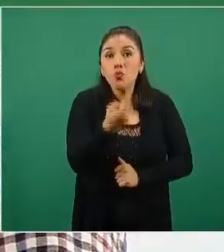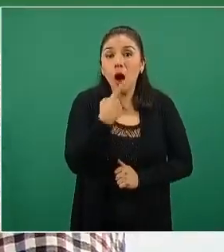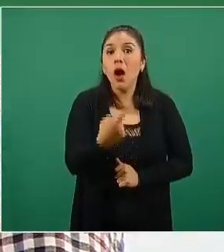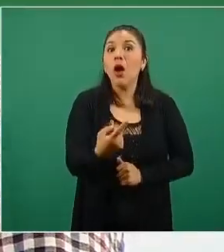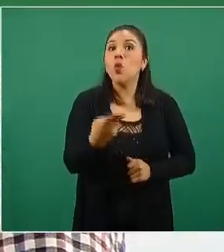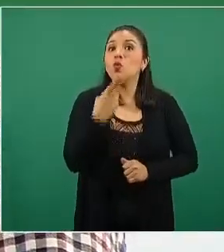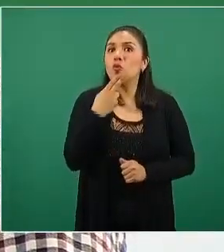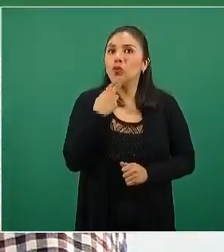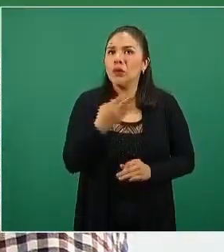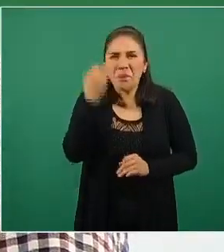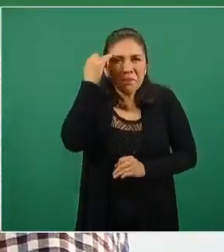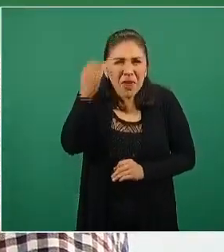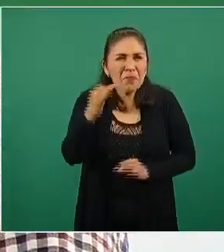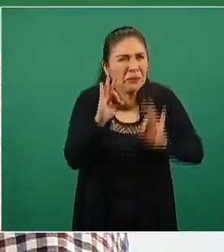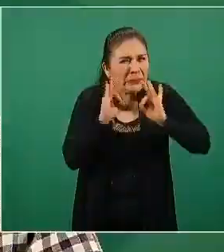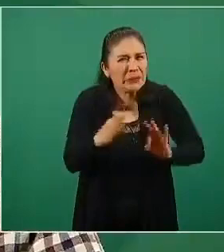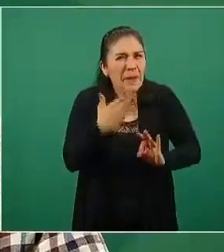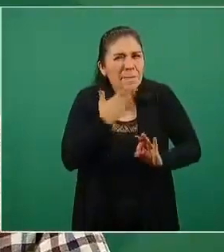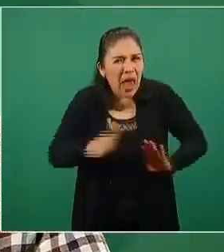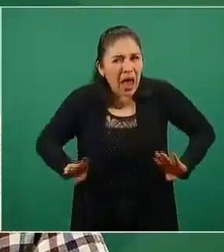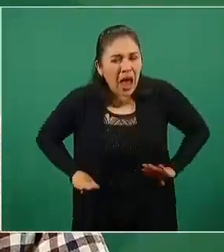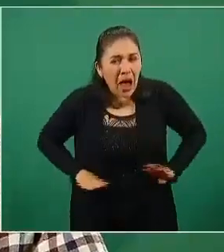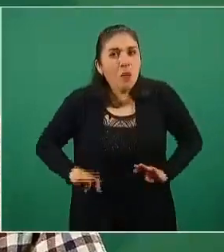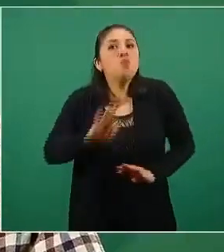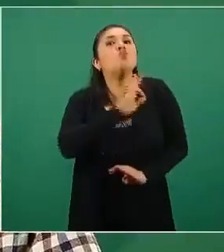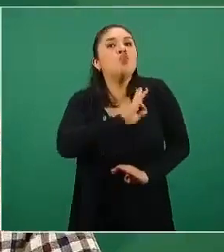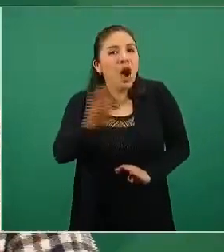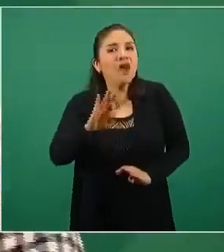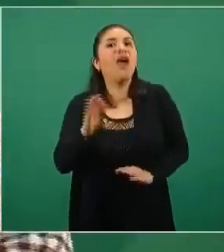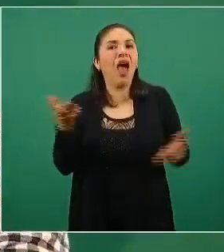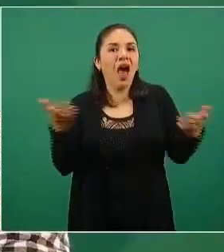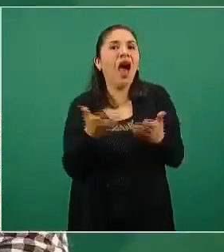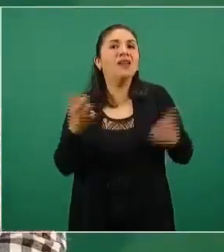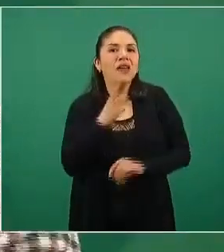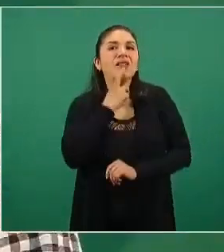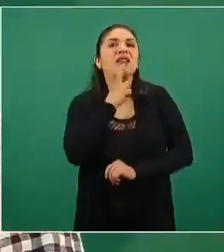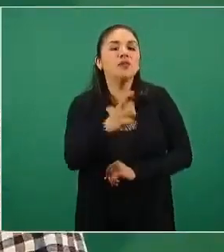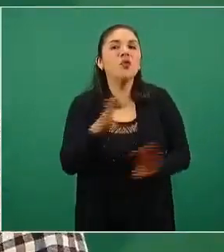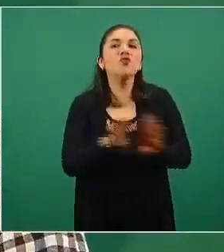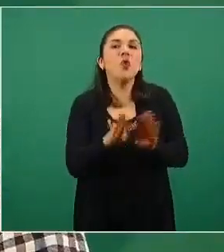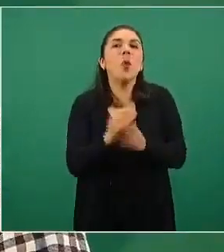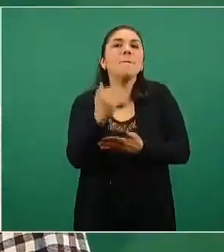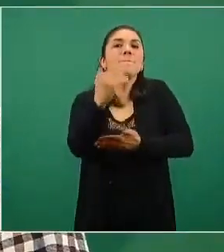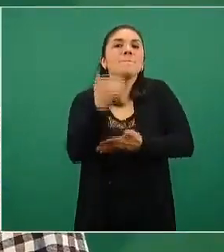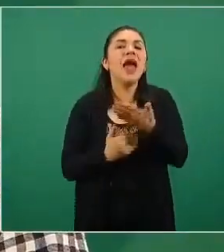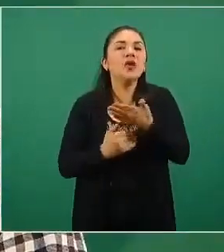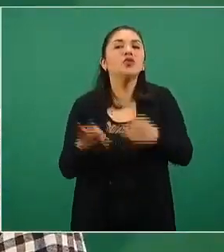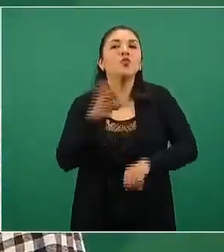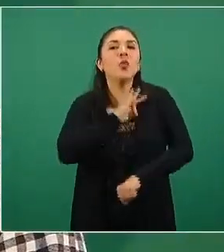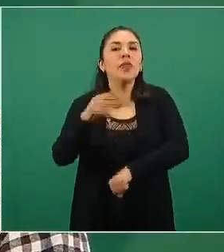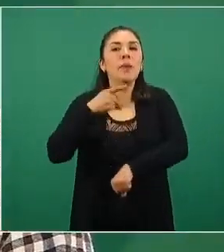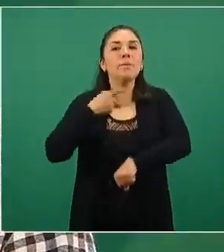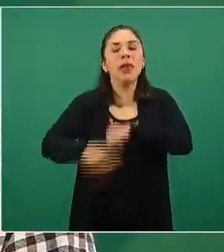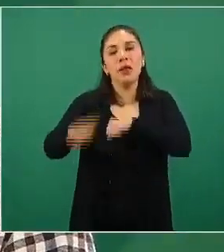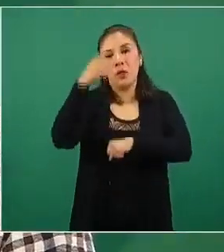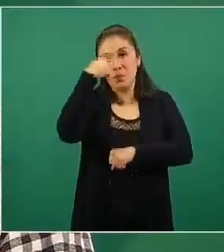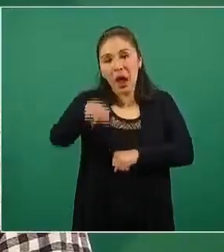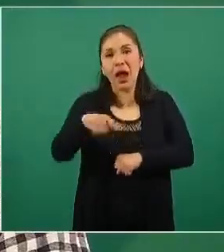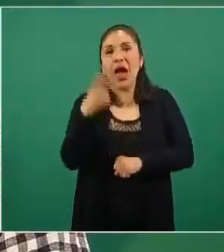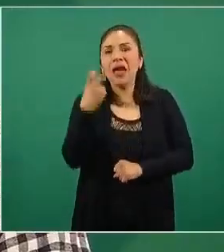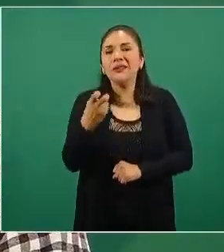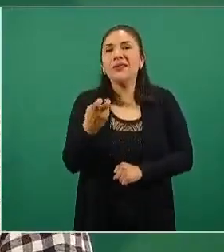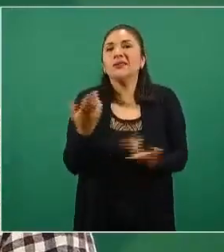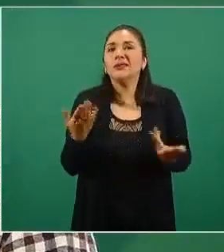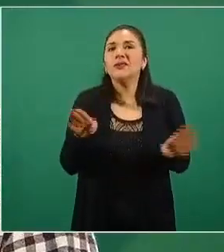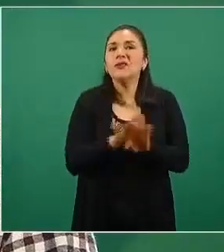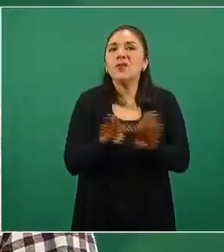momento apropiado, diera como resultado una disminución del riesgo de la